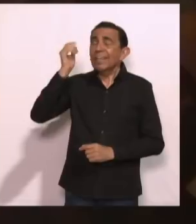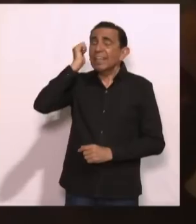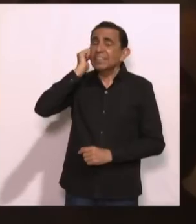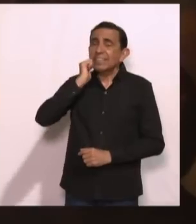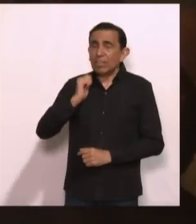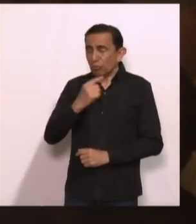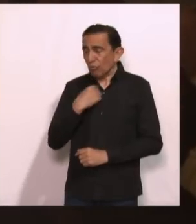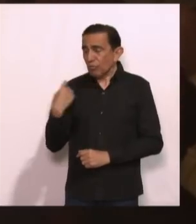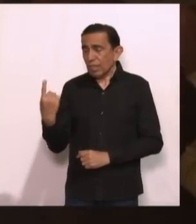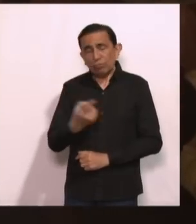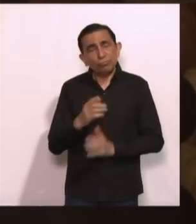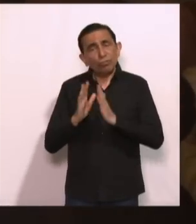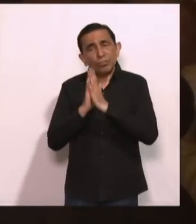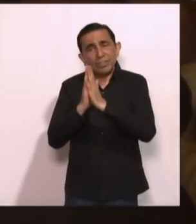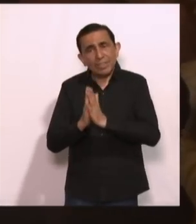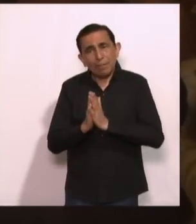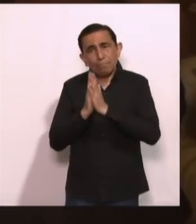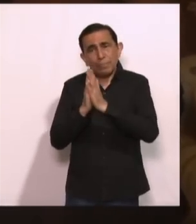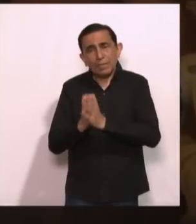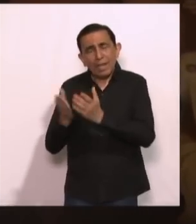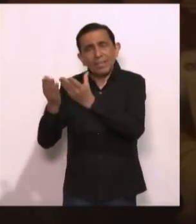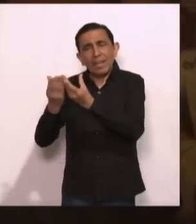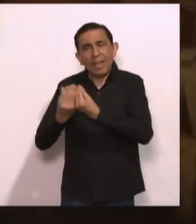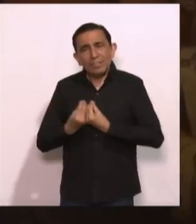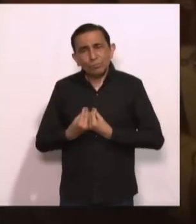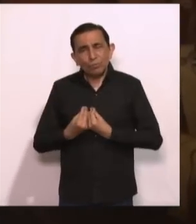Señor, ten piedad de